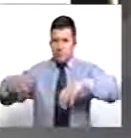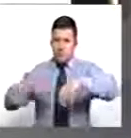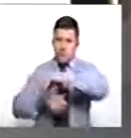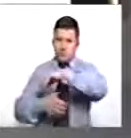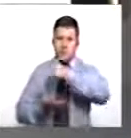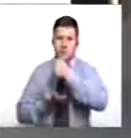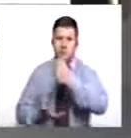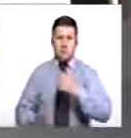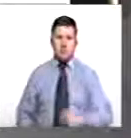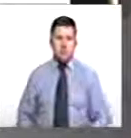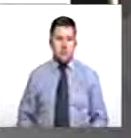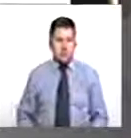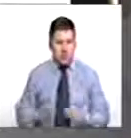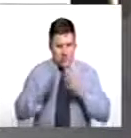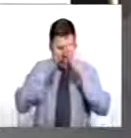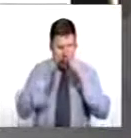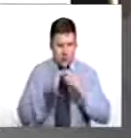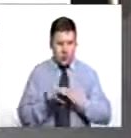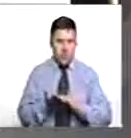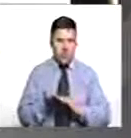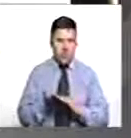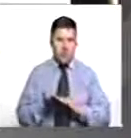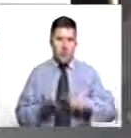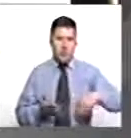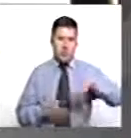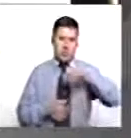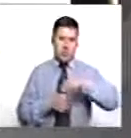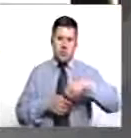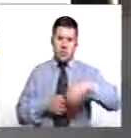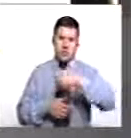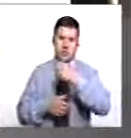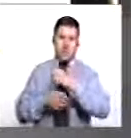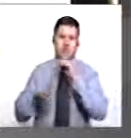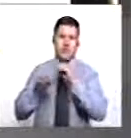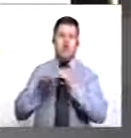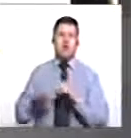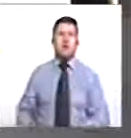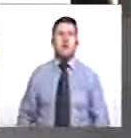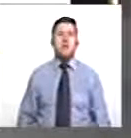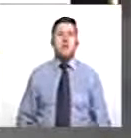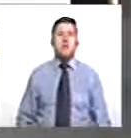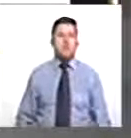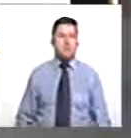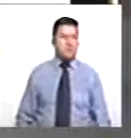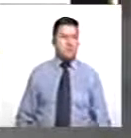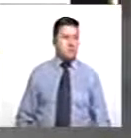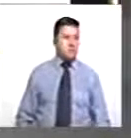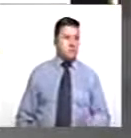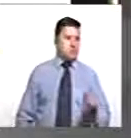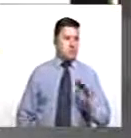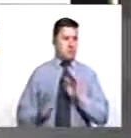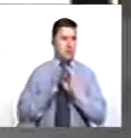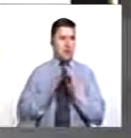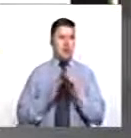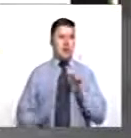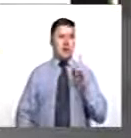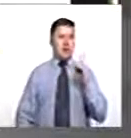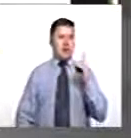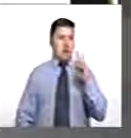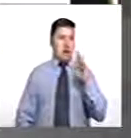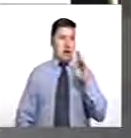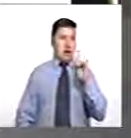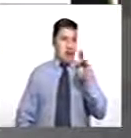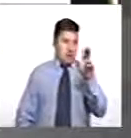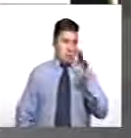era un alivio a las tarifas con recursos de este fondo. Solamente, senadora Daira, en el año